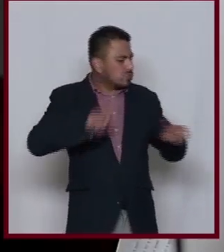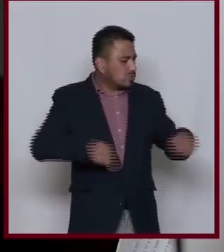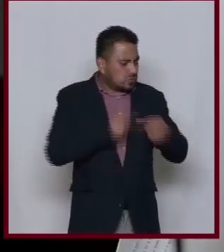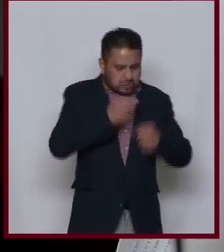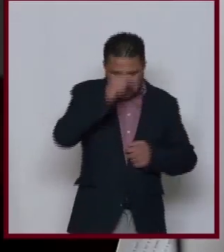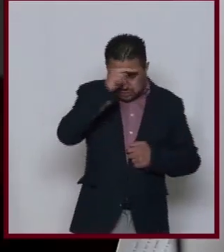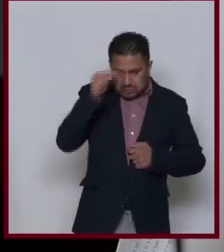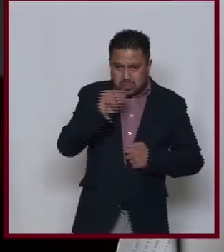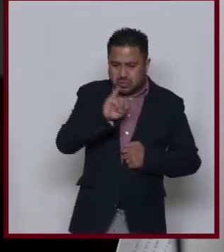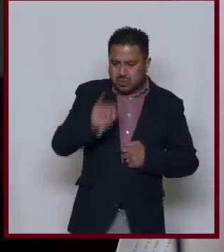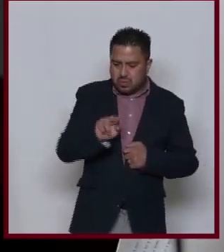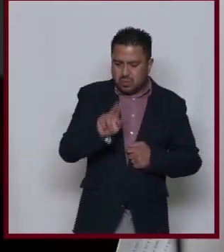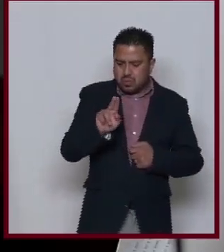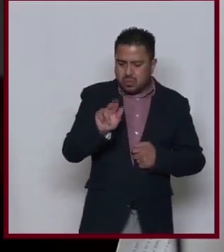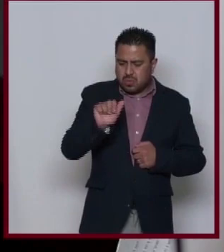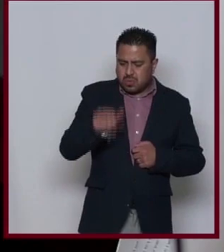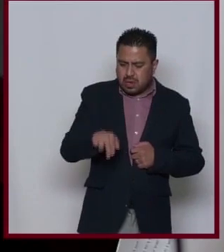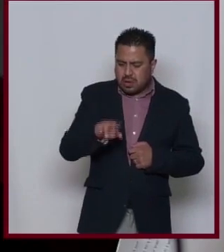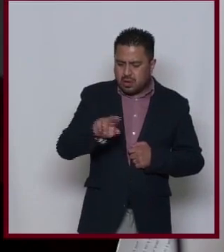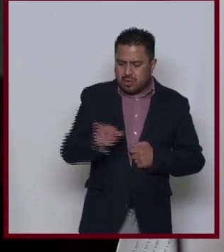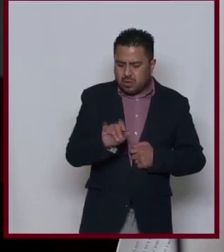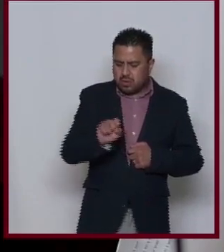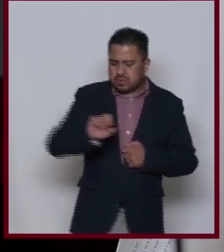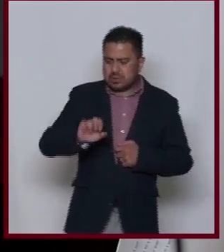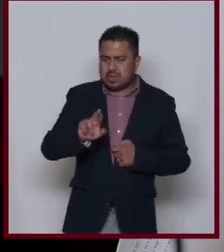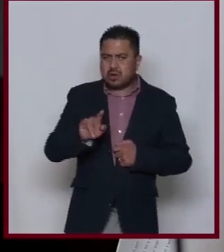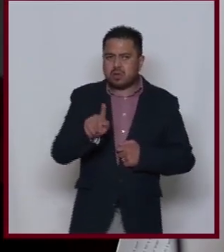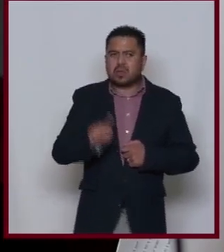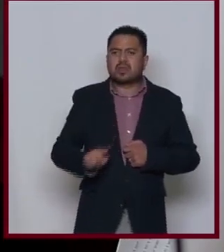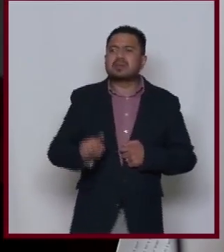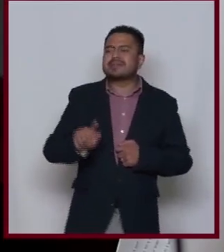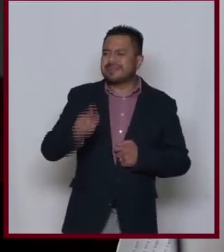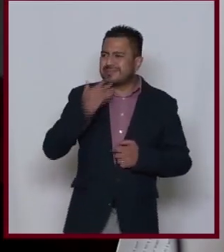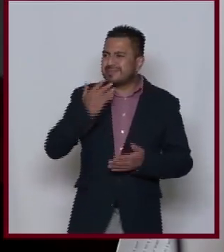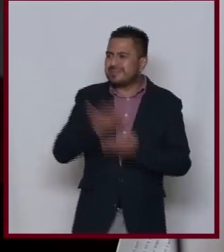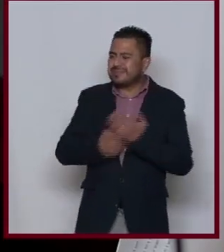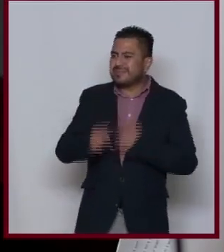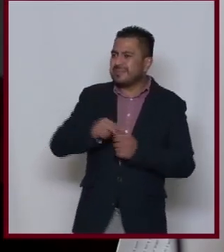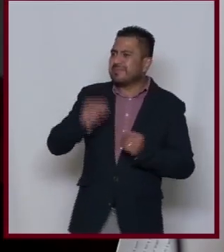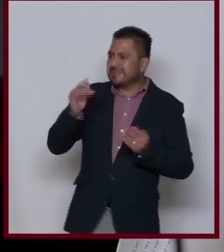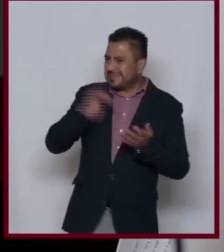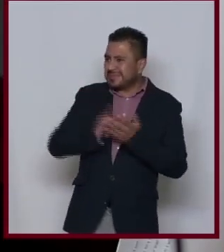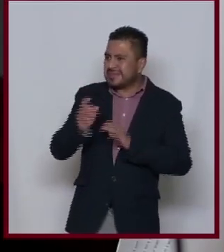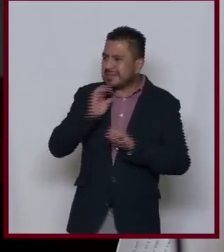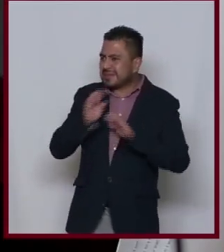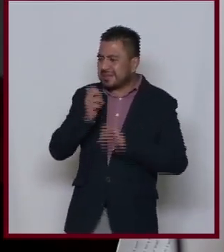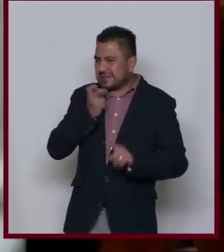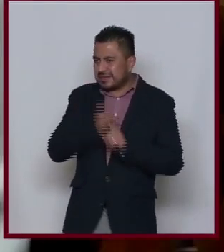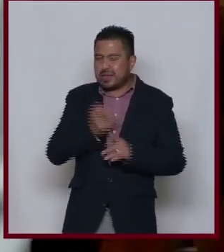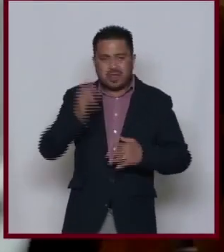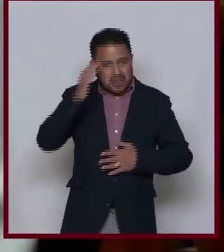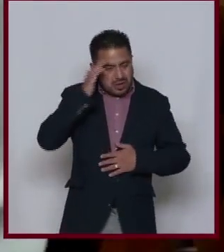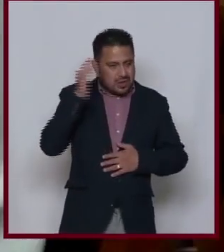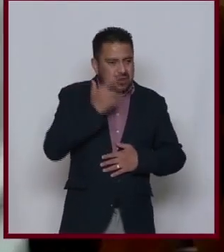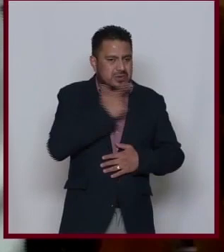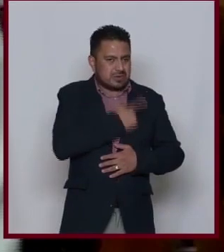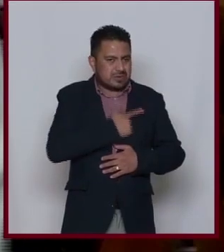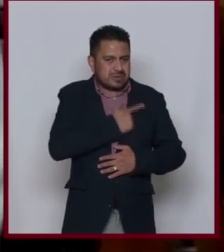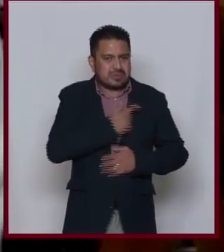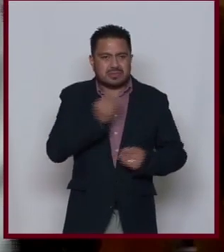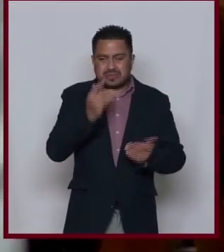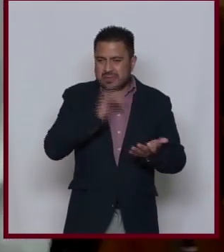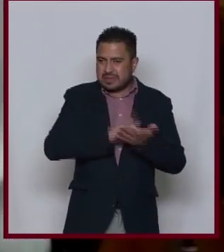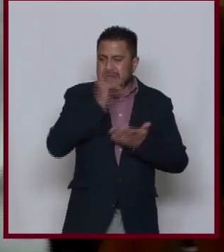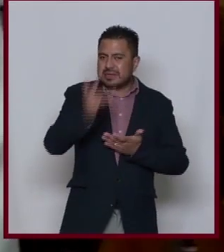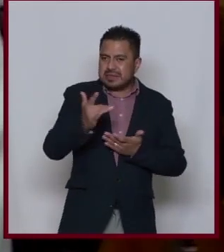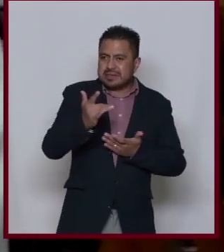mexicano Juan José Rodríguez. Bienvenido, Juan José, muchas gracias por esta entrevista. Hola, mucho gusto y muchas gracias,